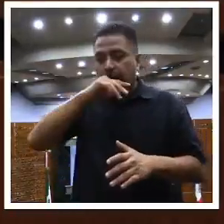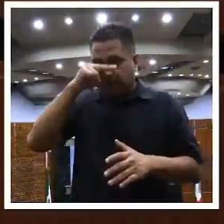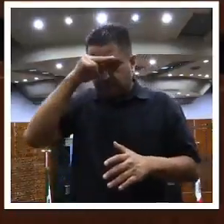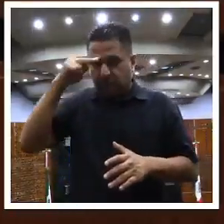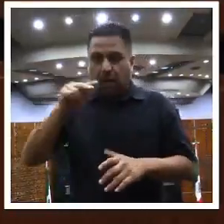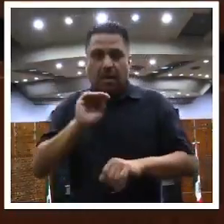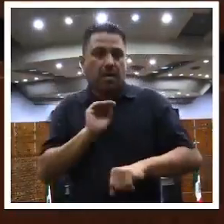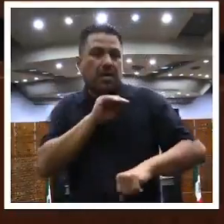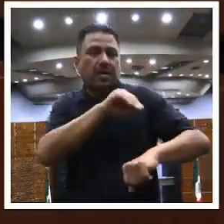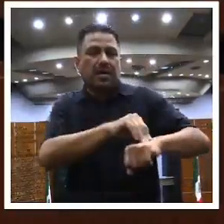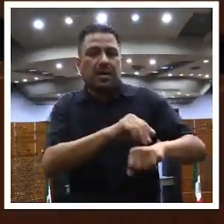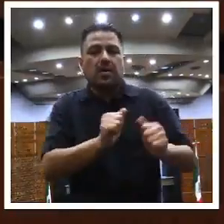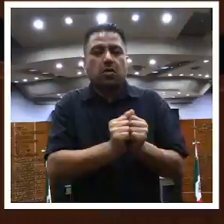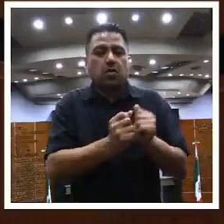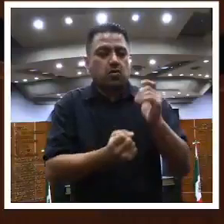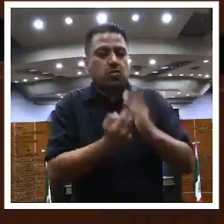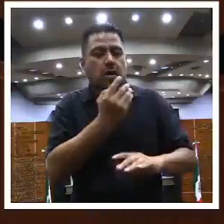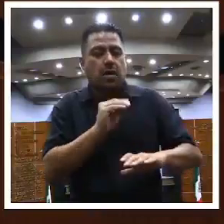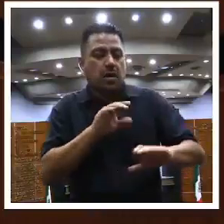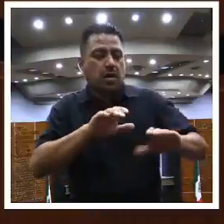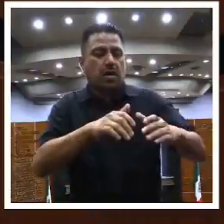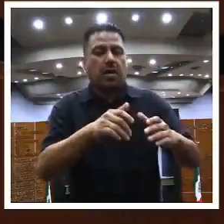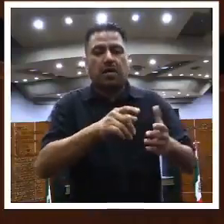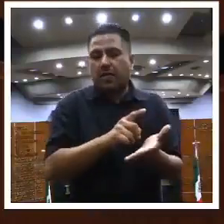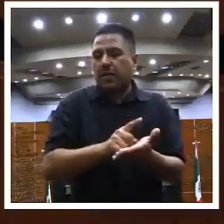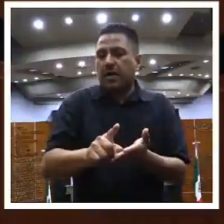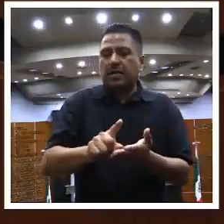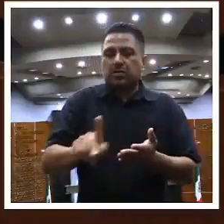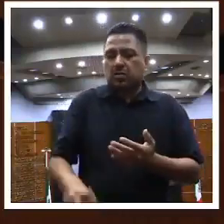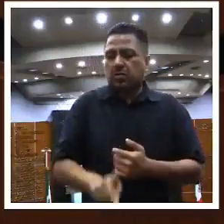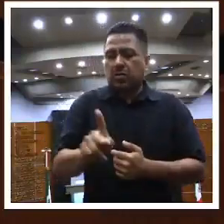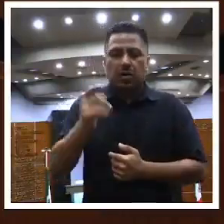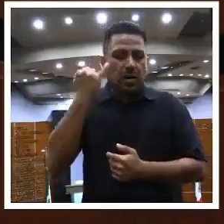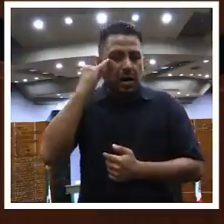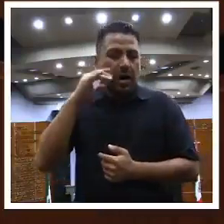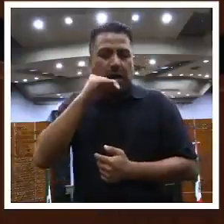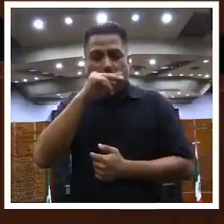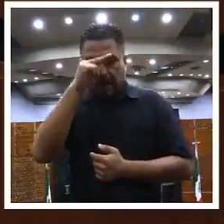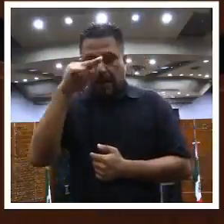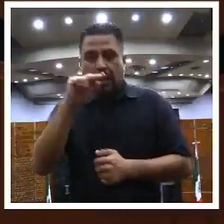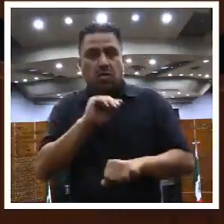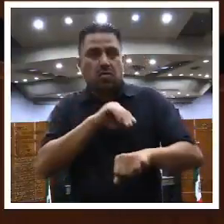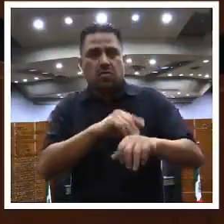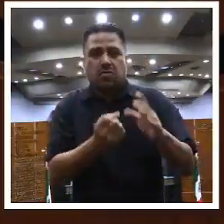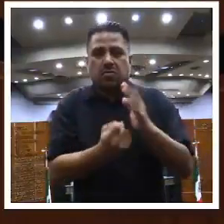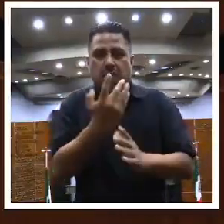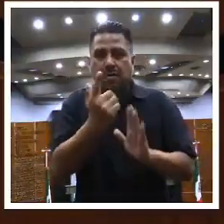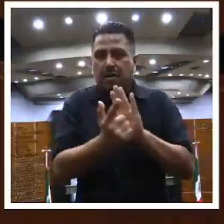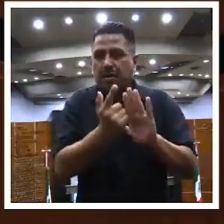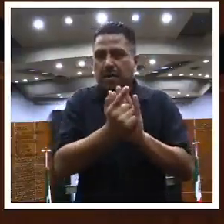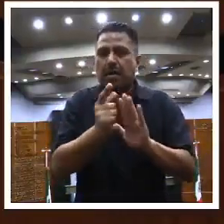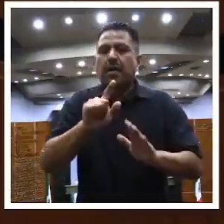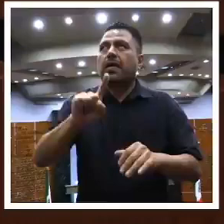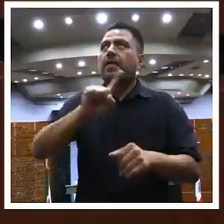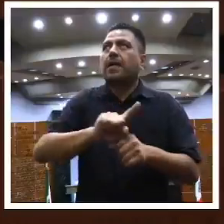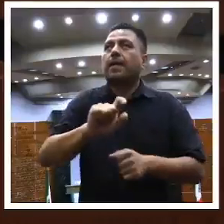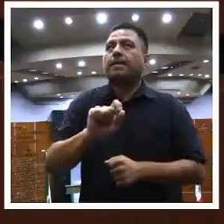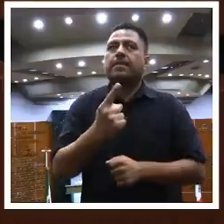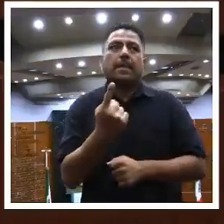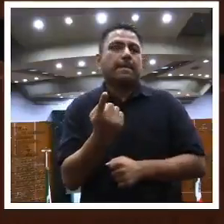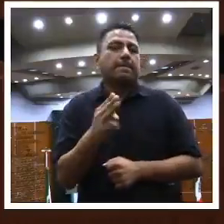en la creación de una nueva sección denominada de los derechos de los pueblos indígenas y afromexicanos. Que el día 21 de mayo